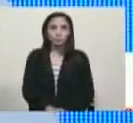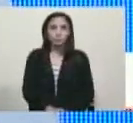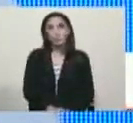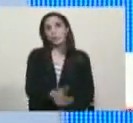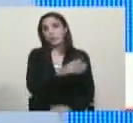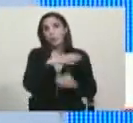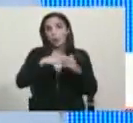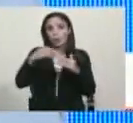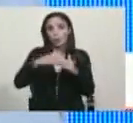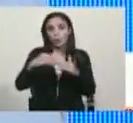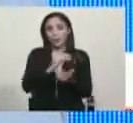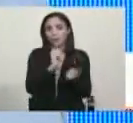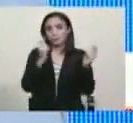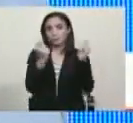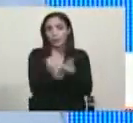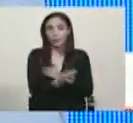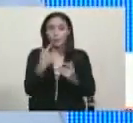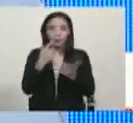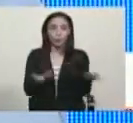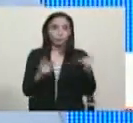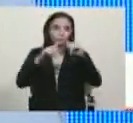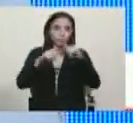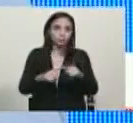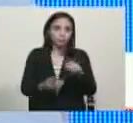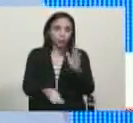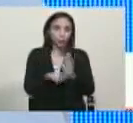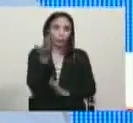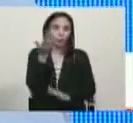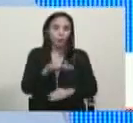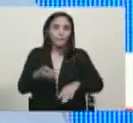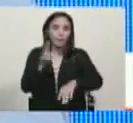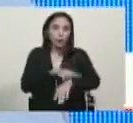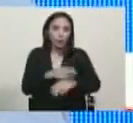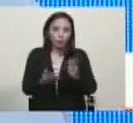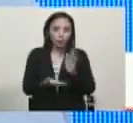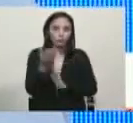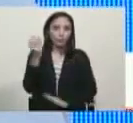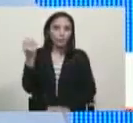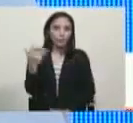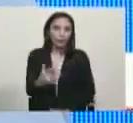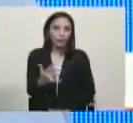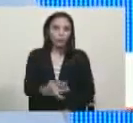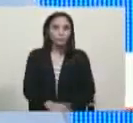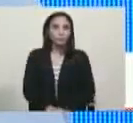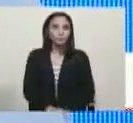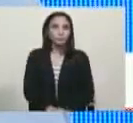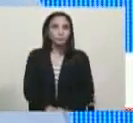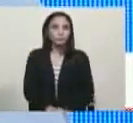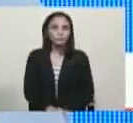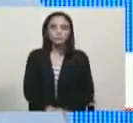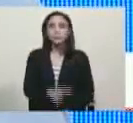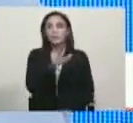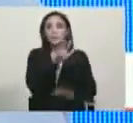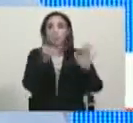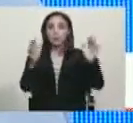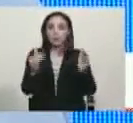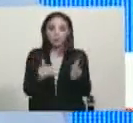más el número. Vayan echando la cuenta, vicepresidenta, ministro Carlos Alvarado. Llevamos